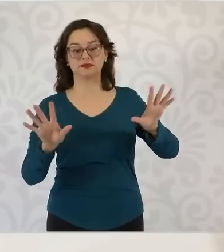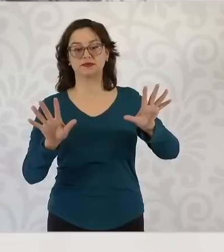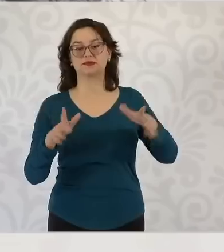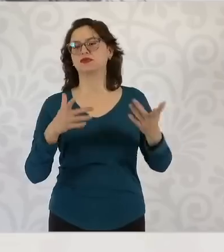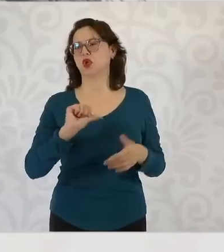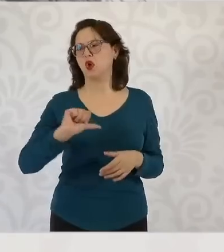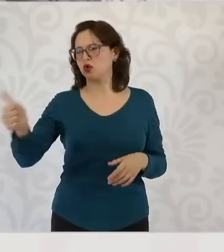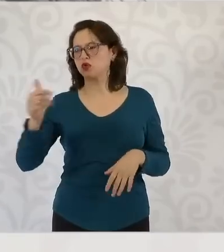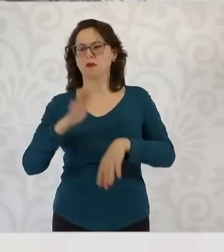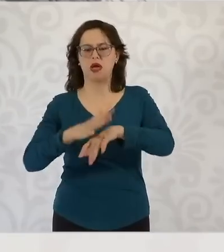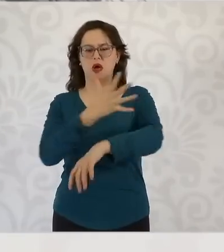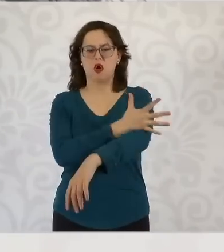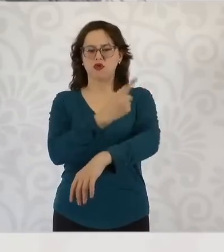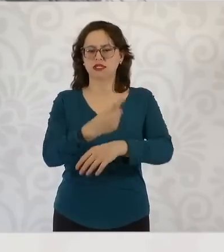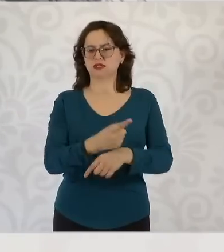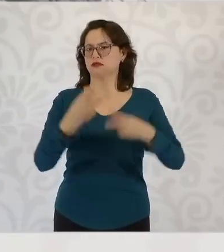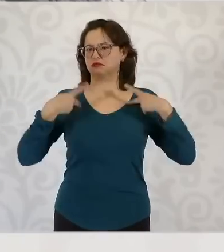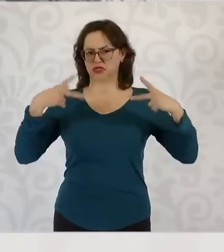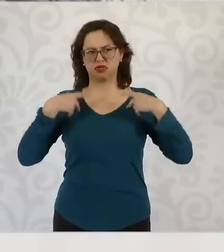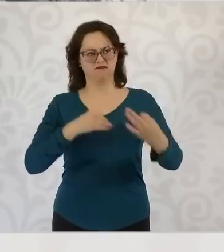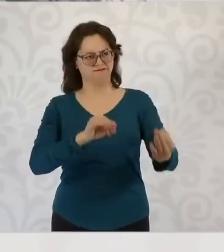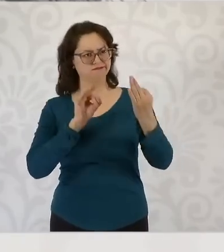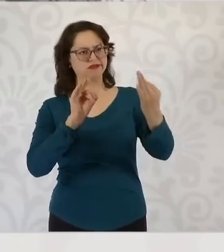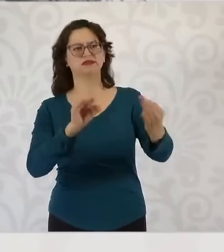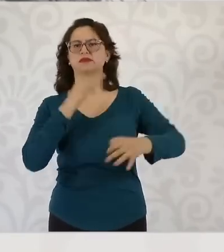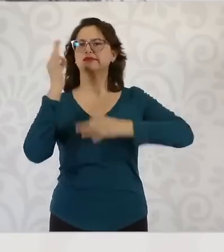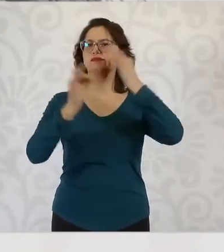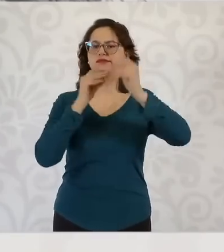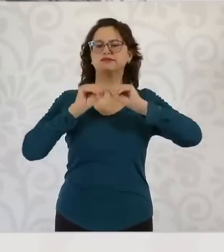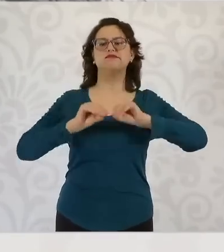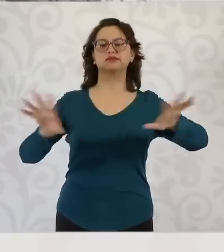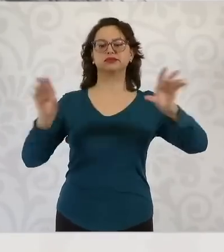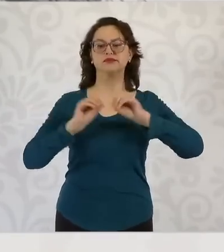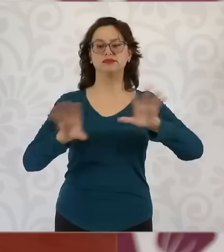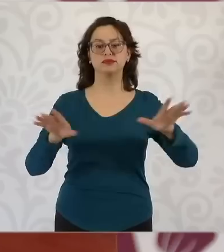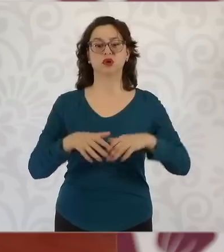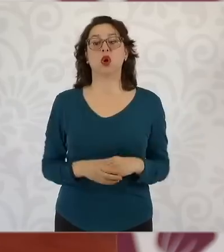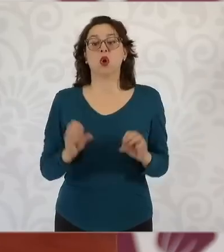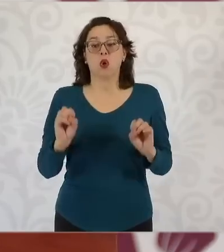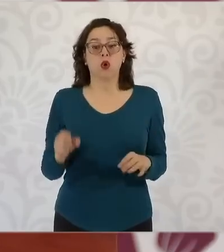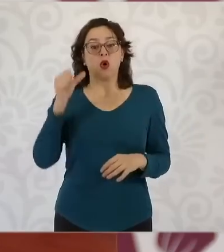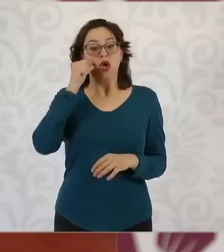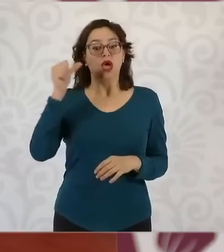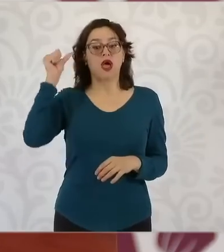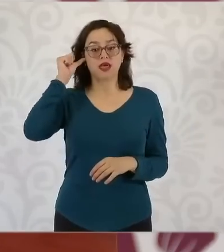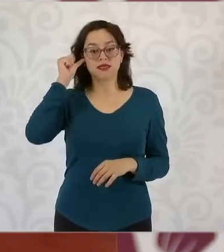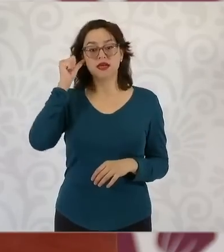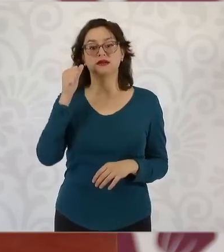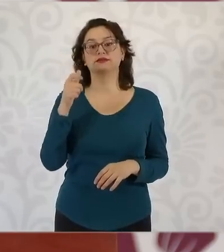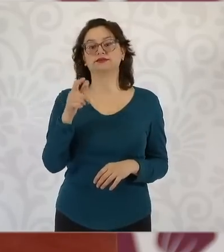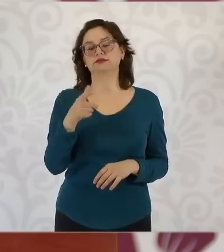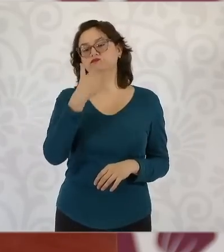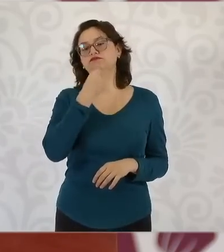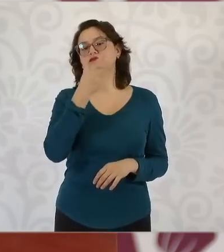abiertas, como la de algunos medios de comunicación o como la propia nota que ayer salió que presentamos de Tim Golden,